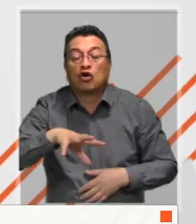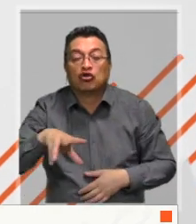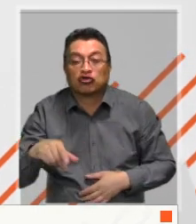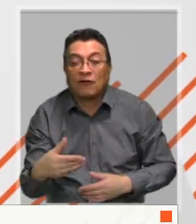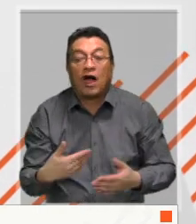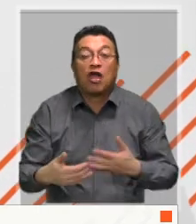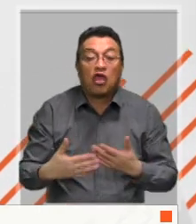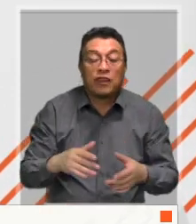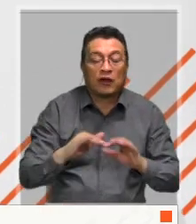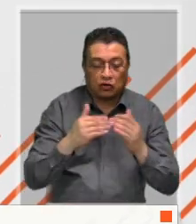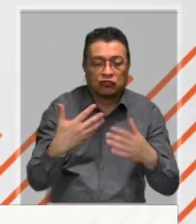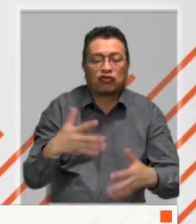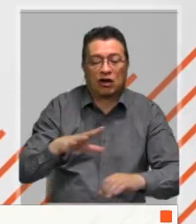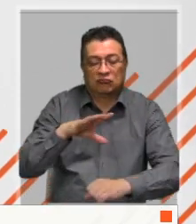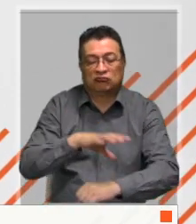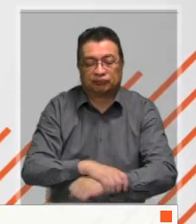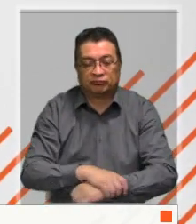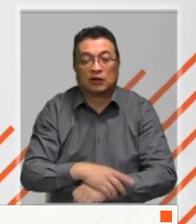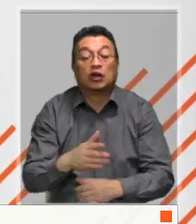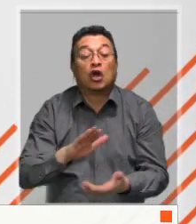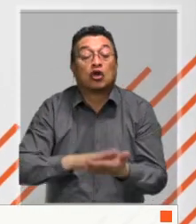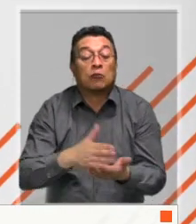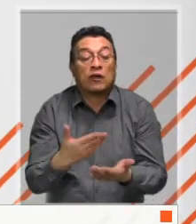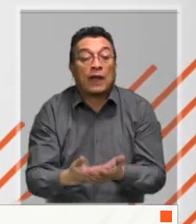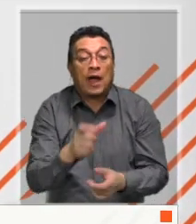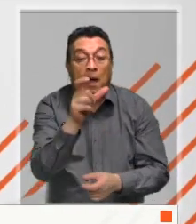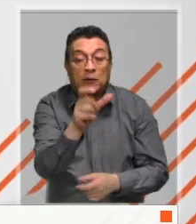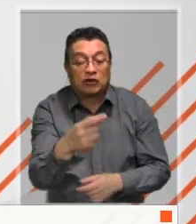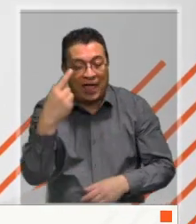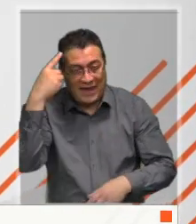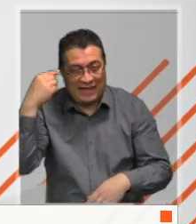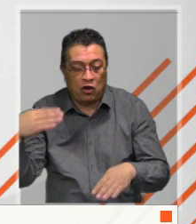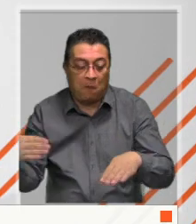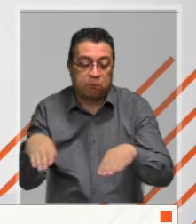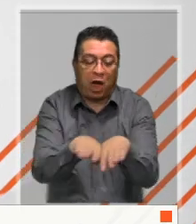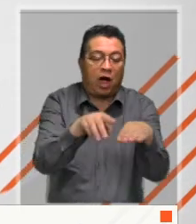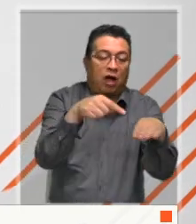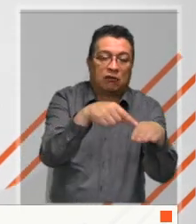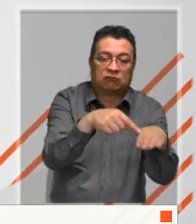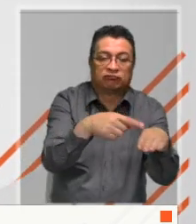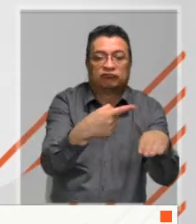delincuente que ya está detenido y, por supuesto, el estado de salud de la persona herida. Jorge Iturrieta, muchas gracias.